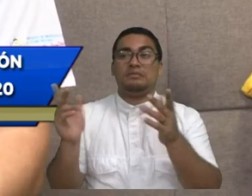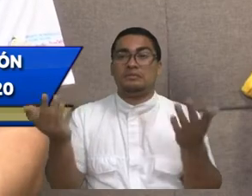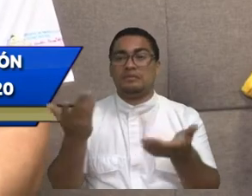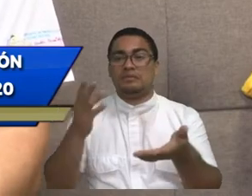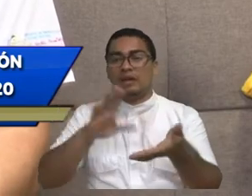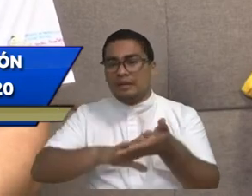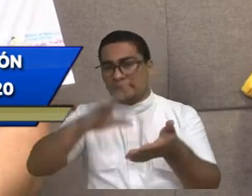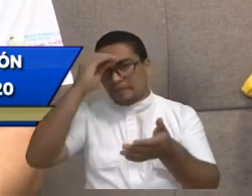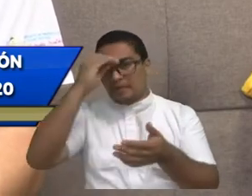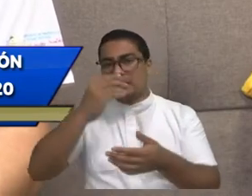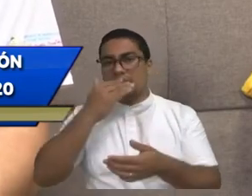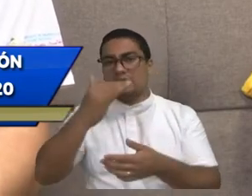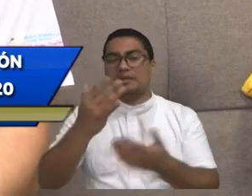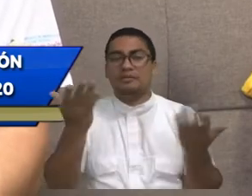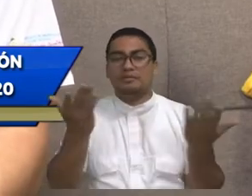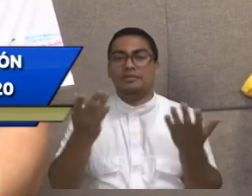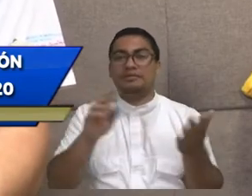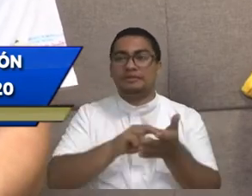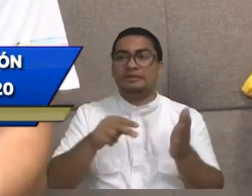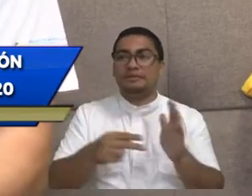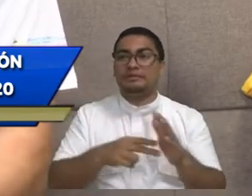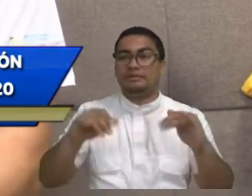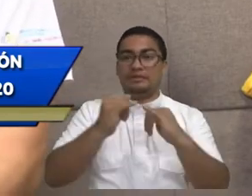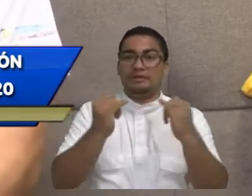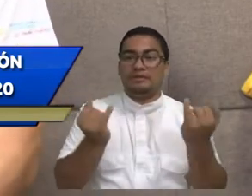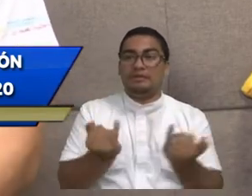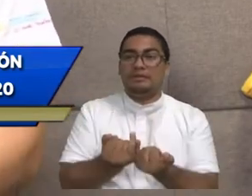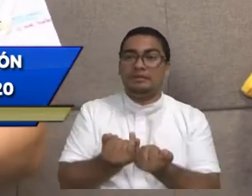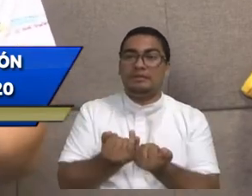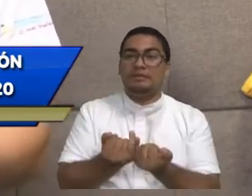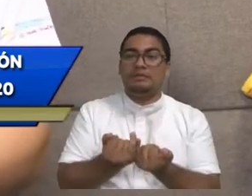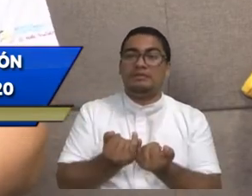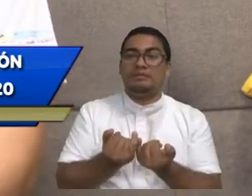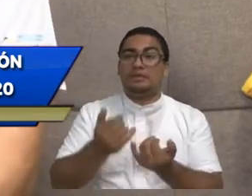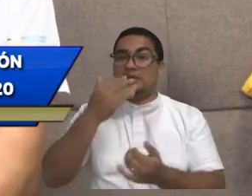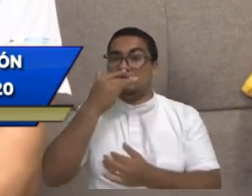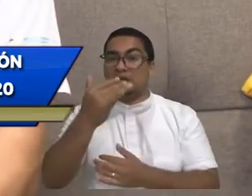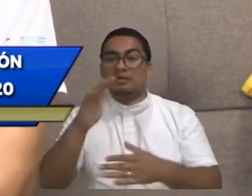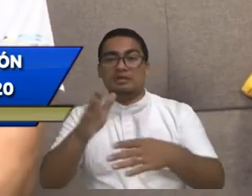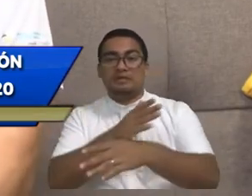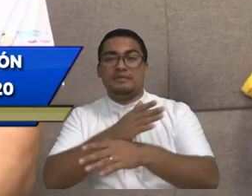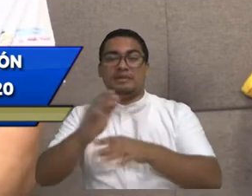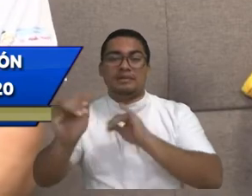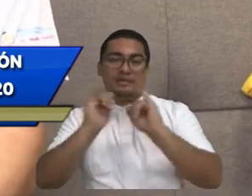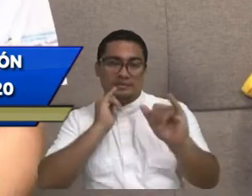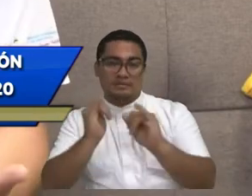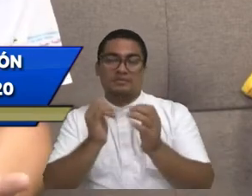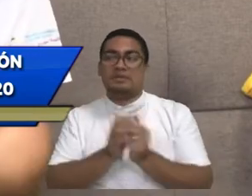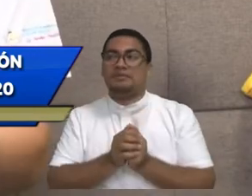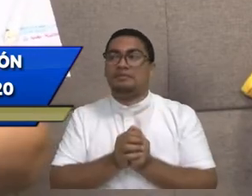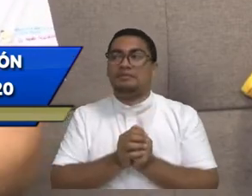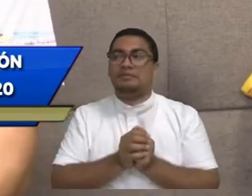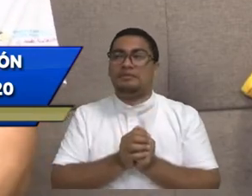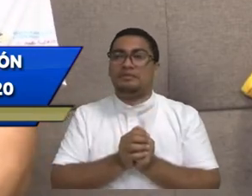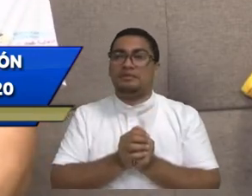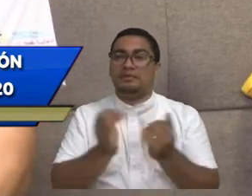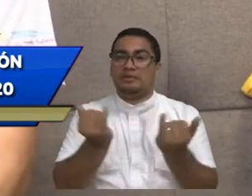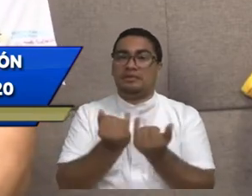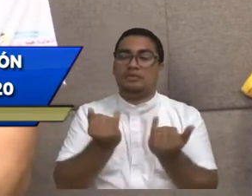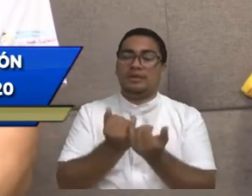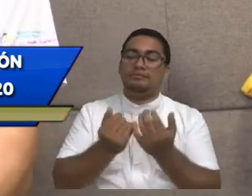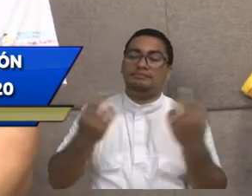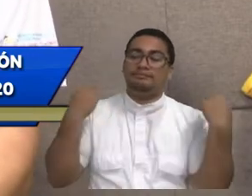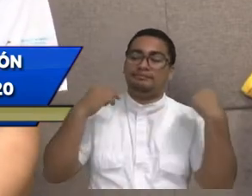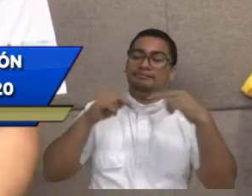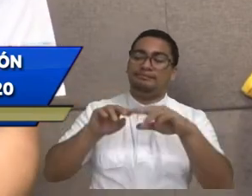con el referente un marco de referencia pues internacional que no solamente es para inglés sino para otras lenguas esto implica también capacitar al personal es